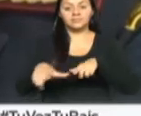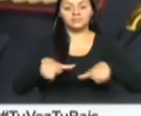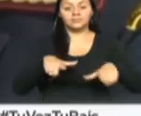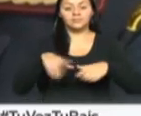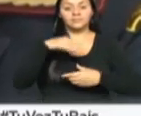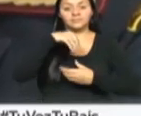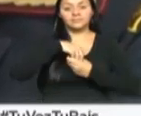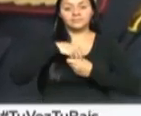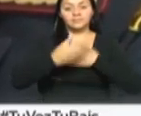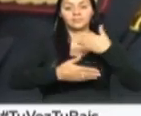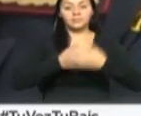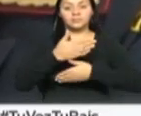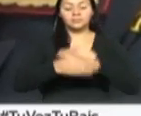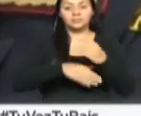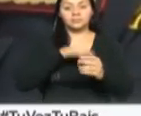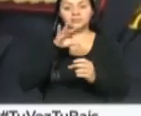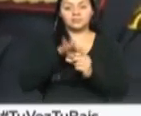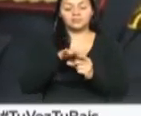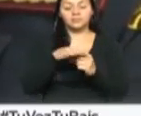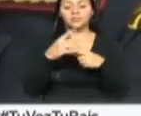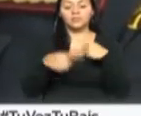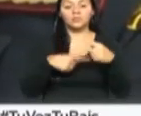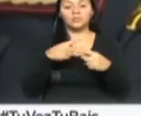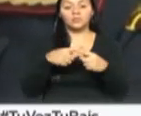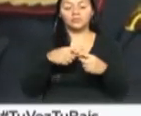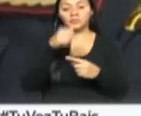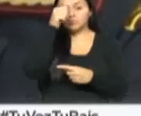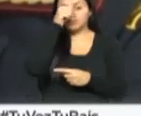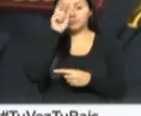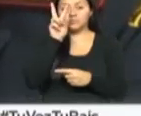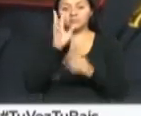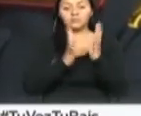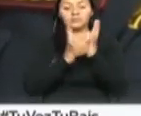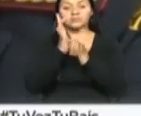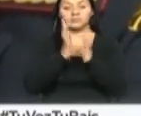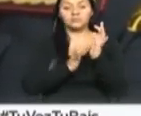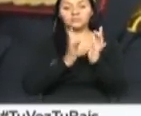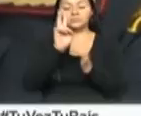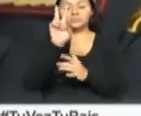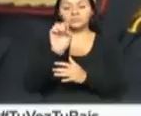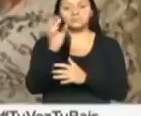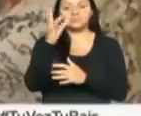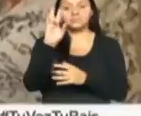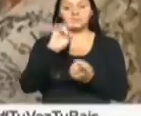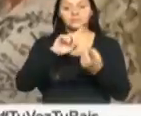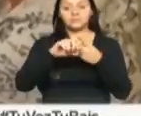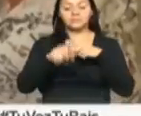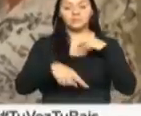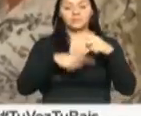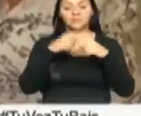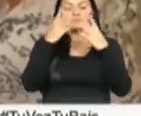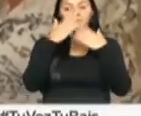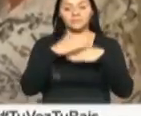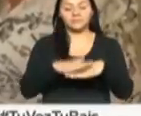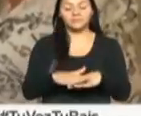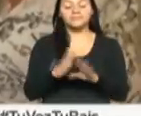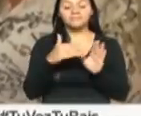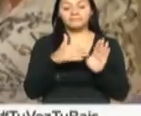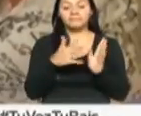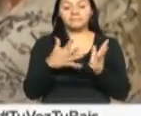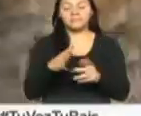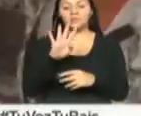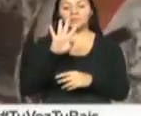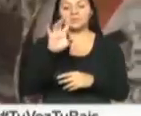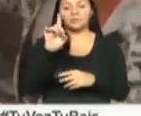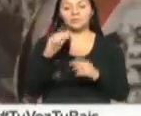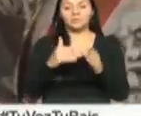dentro del proceso electoral, a efectuarse el domingo 2 de abril del 2017 hasta la culminación del mismo. Cabe recalcar que son 41